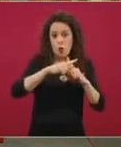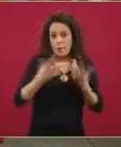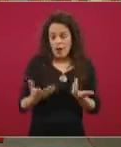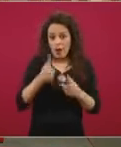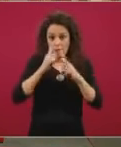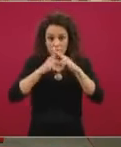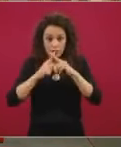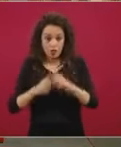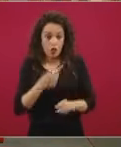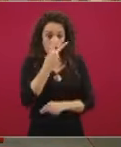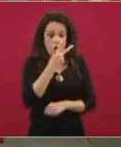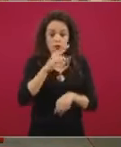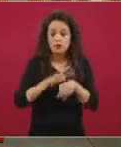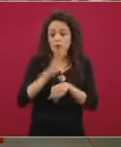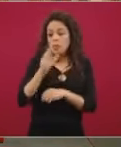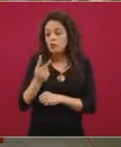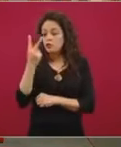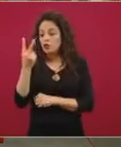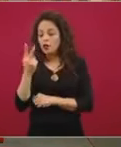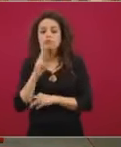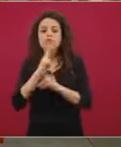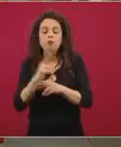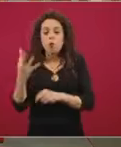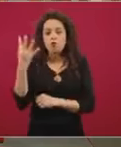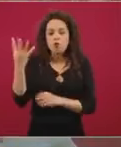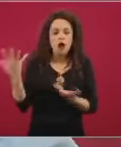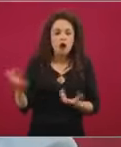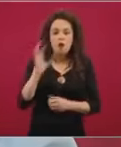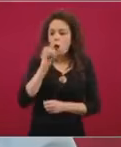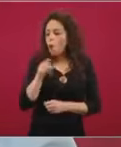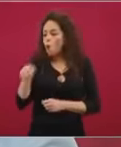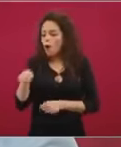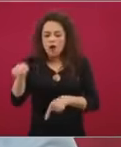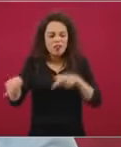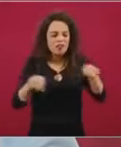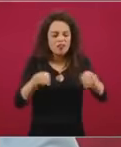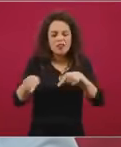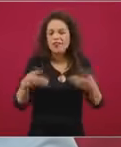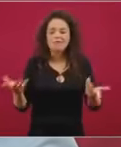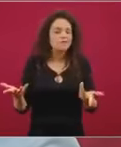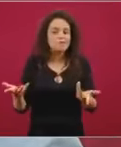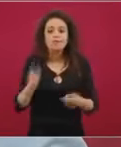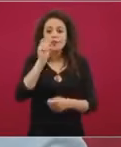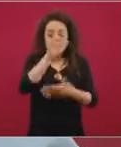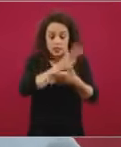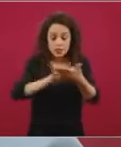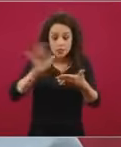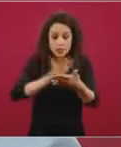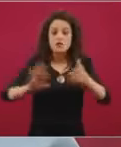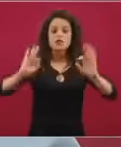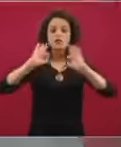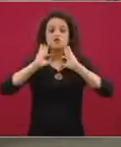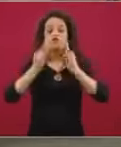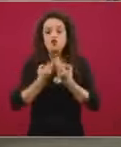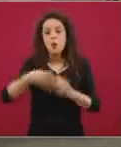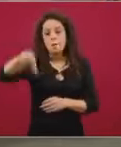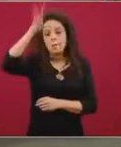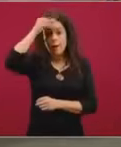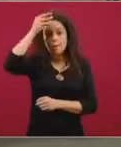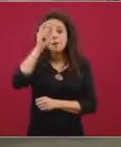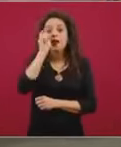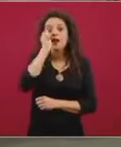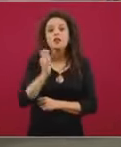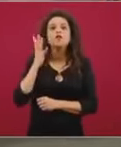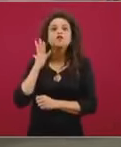y el perro tiene un sistema digestivo así, asado, sino la literatura es una forma de aprender la vida, es una